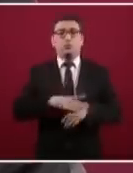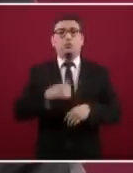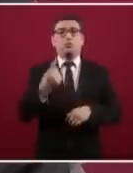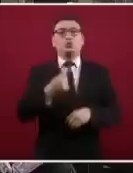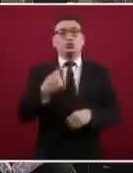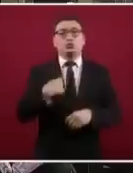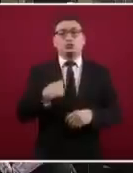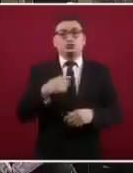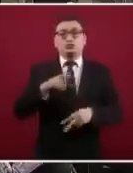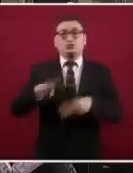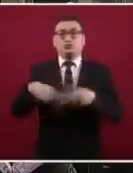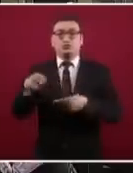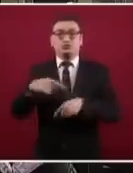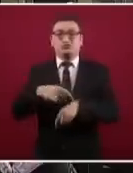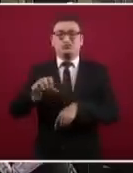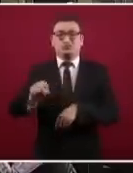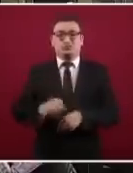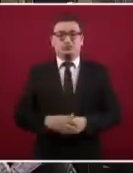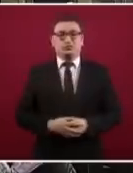no llego.